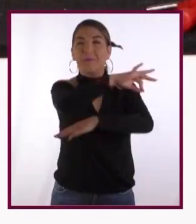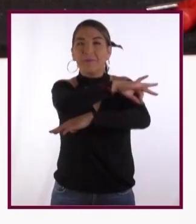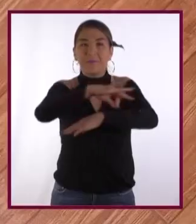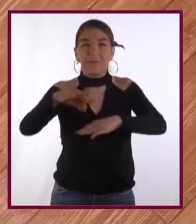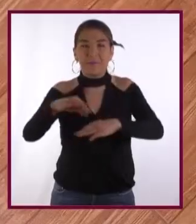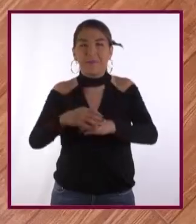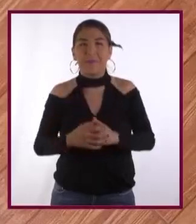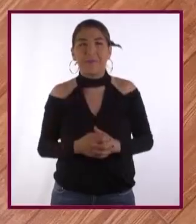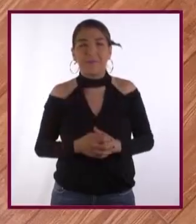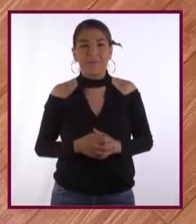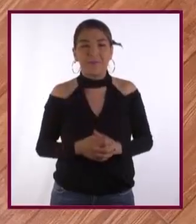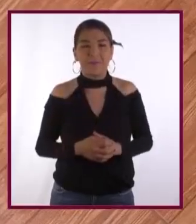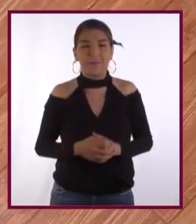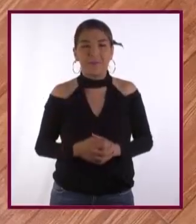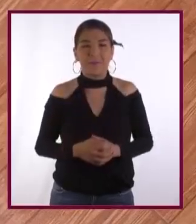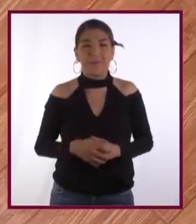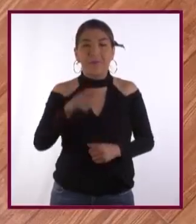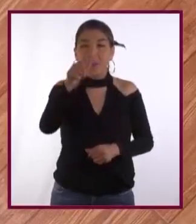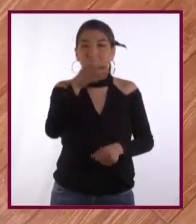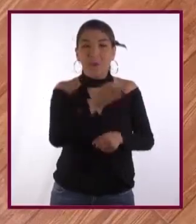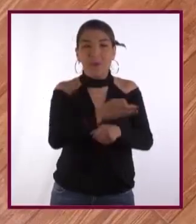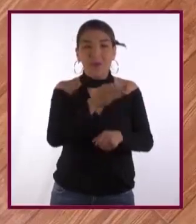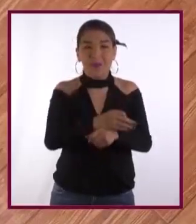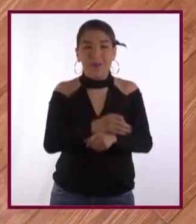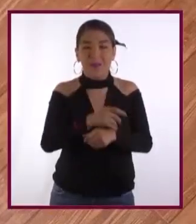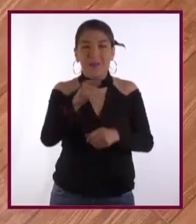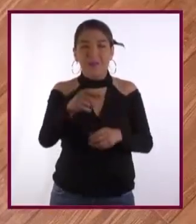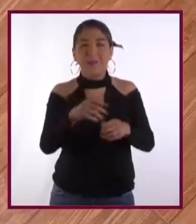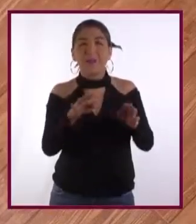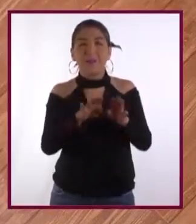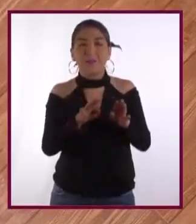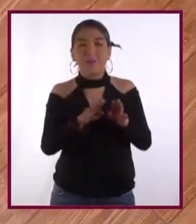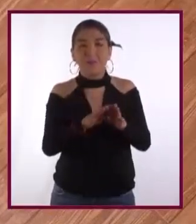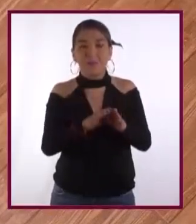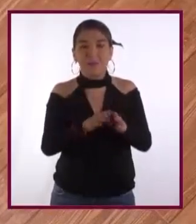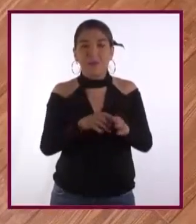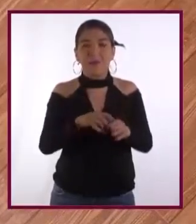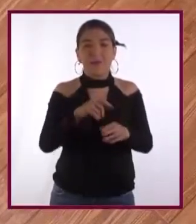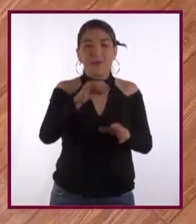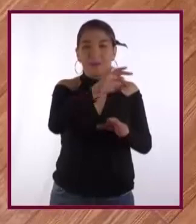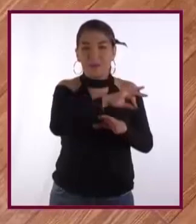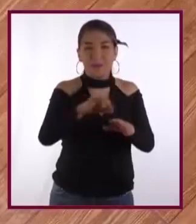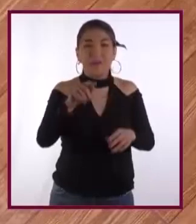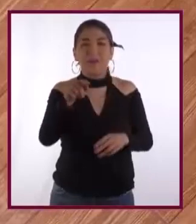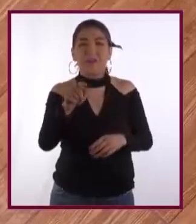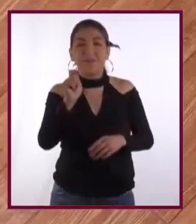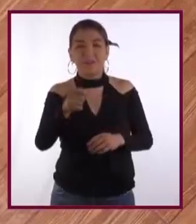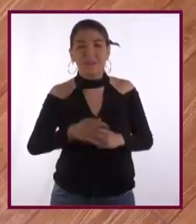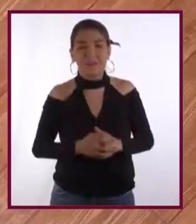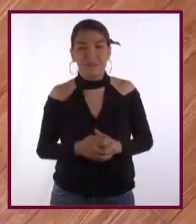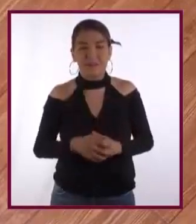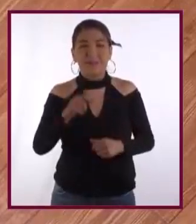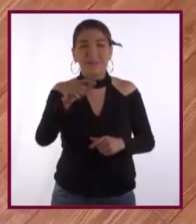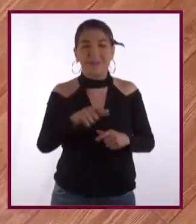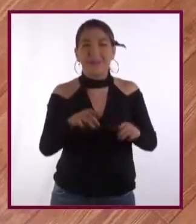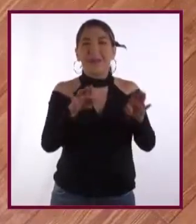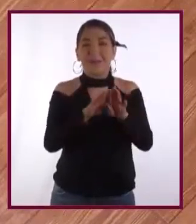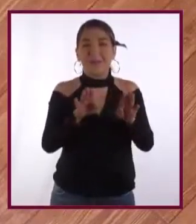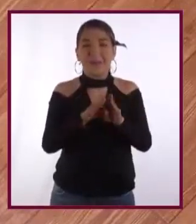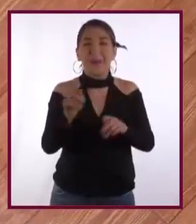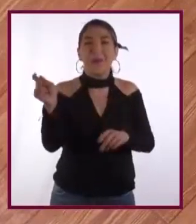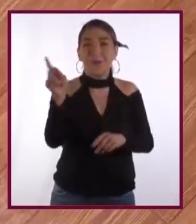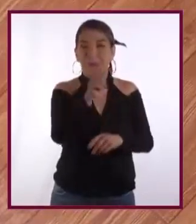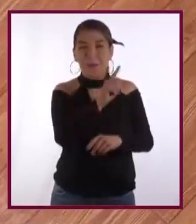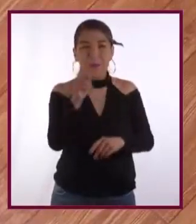unimos donde quedó el extremo de la línea que acabamos de trazar con el centro y obtenemos